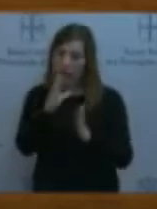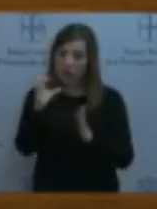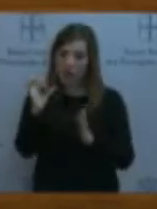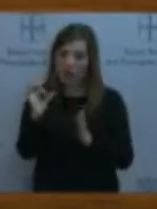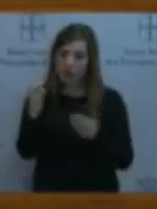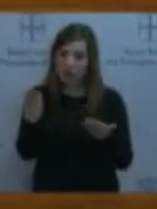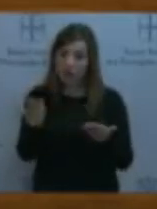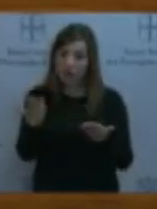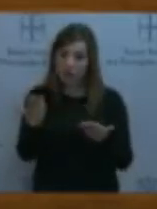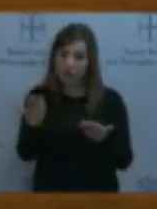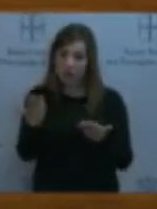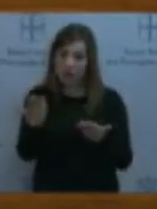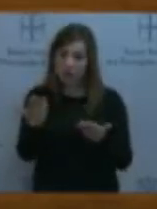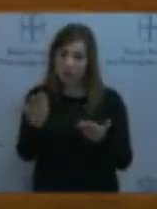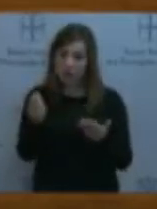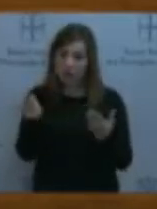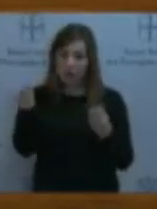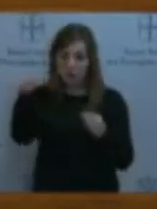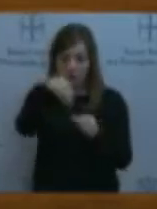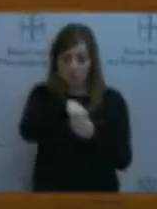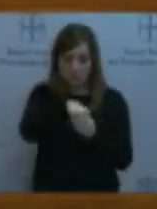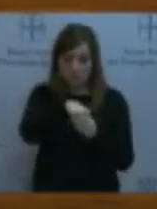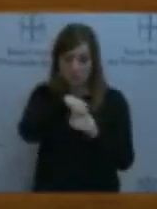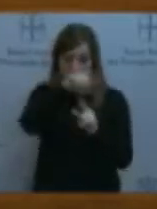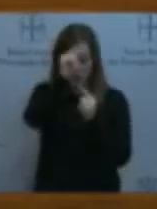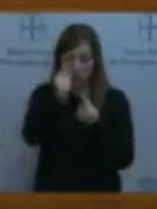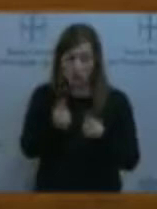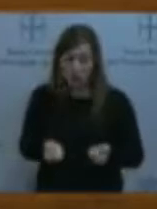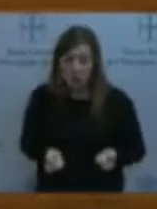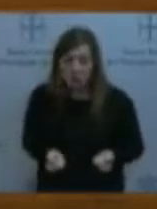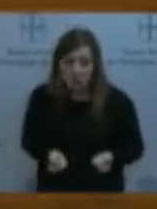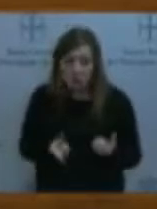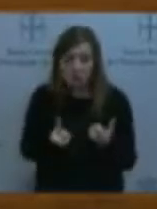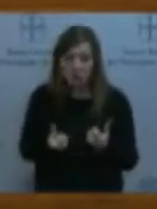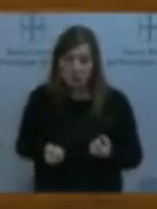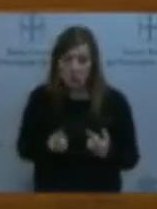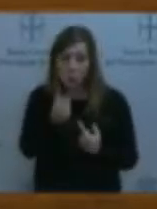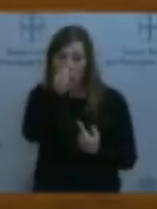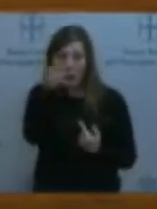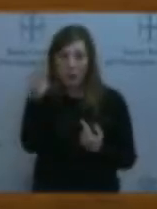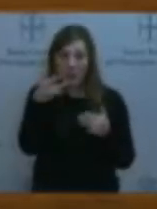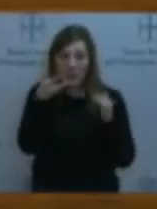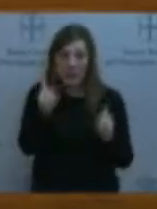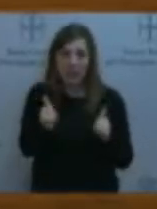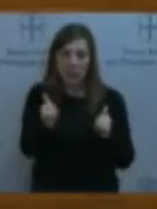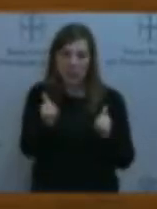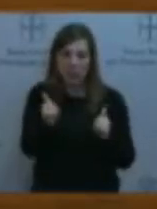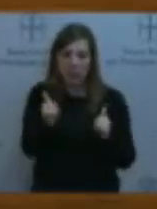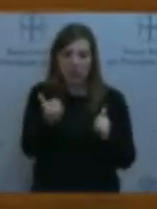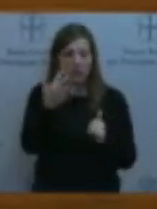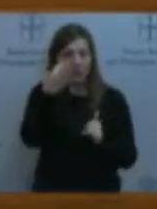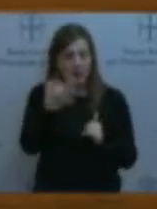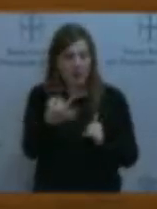lo cual, esa inclusión en el presupuesto no les cuesta absolutamente ni un euro. Lo que sí es